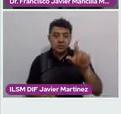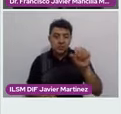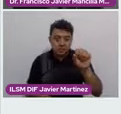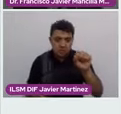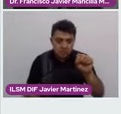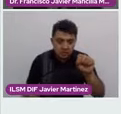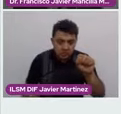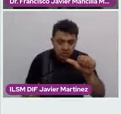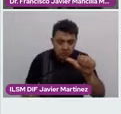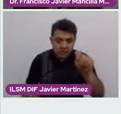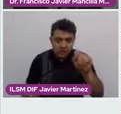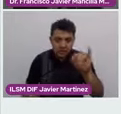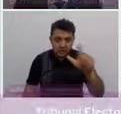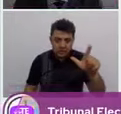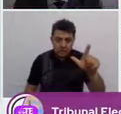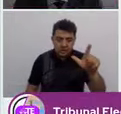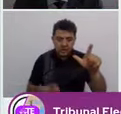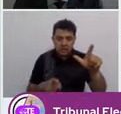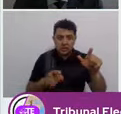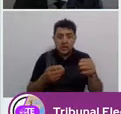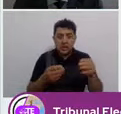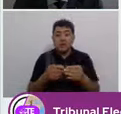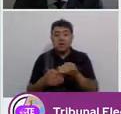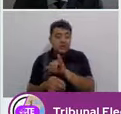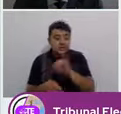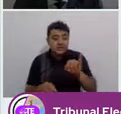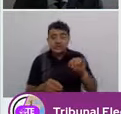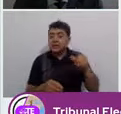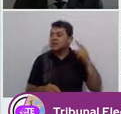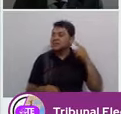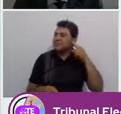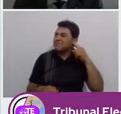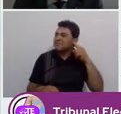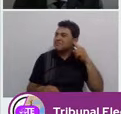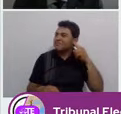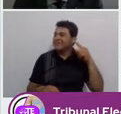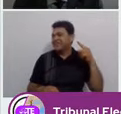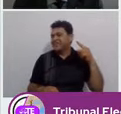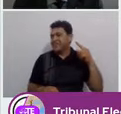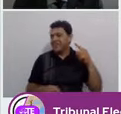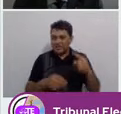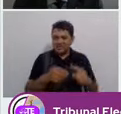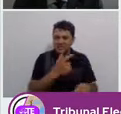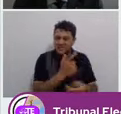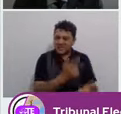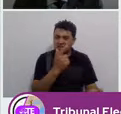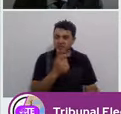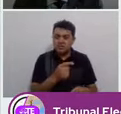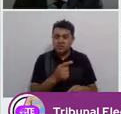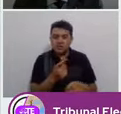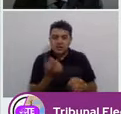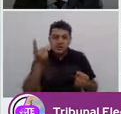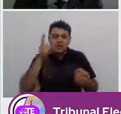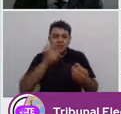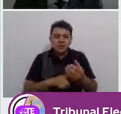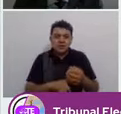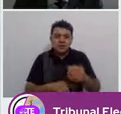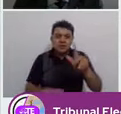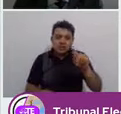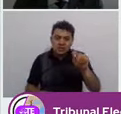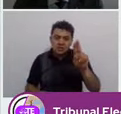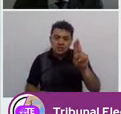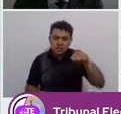Un paciente con acúfeno del lado izquierdo de evolución crónica, ¿sí? Y tenía un tumor intracraneano, un tumor a